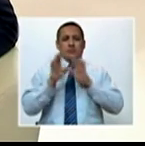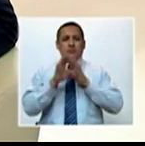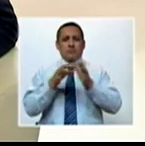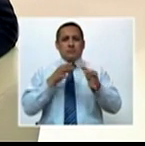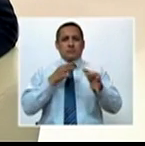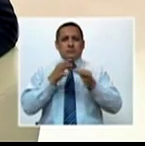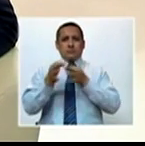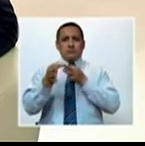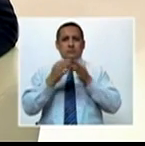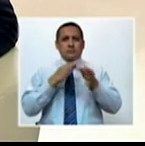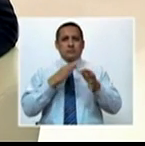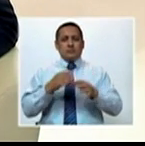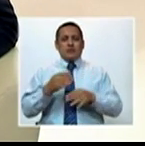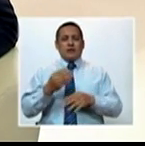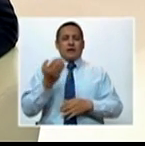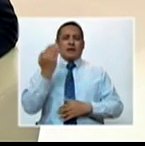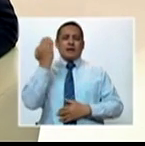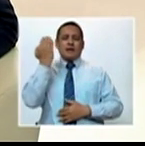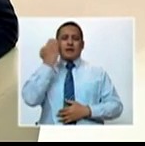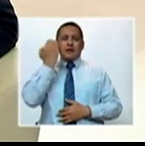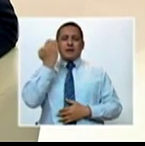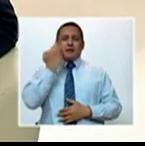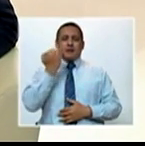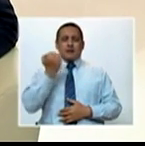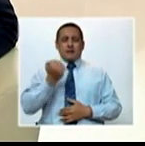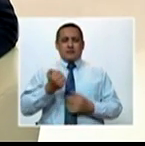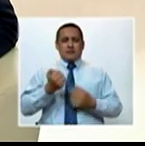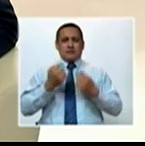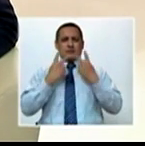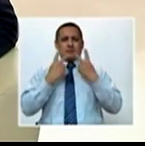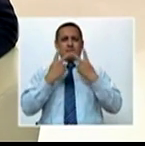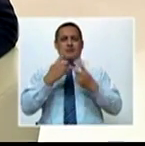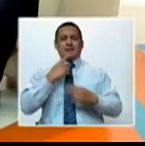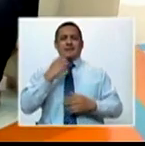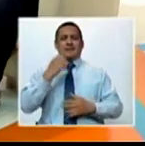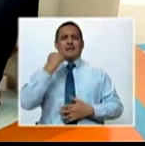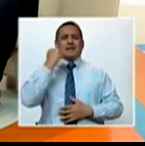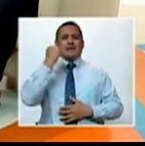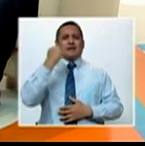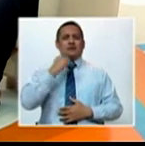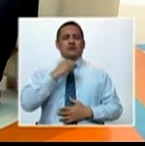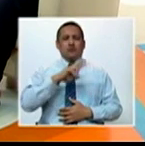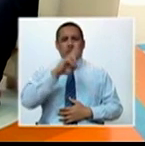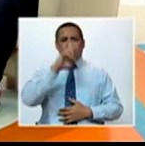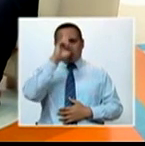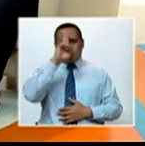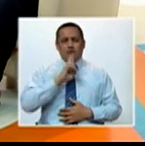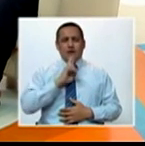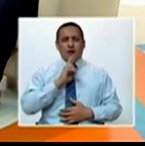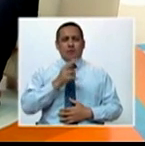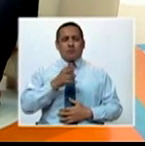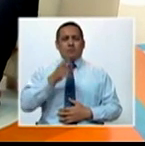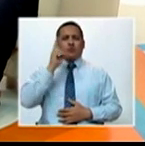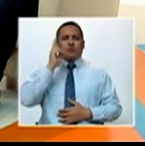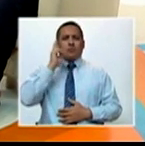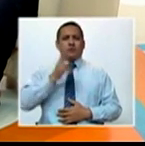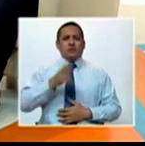desde el derecho romano de la prohibición de la reforma en peor.